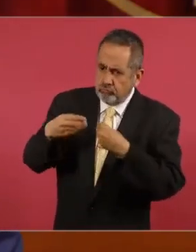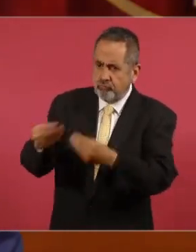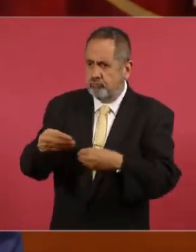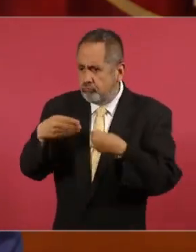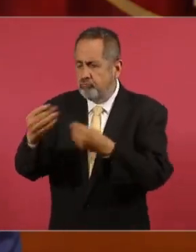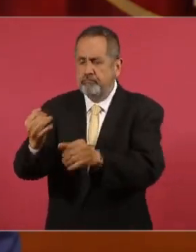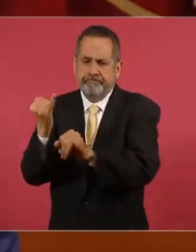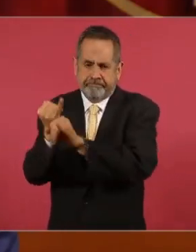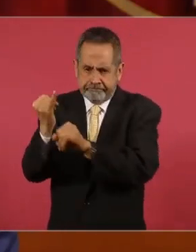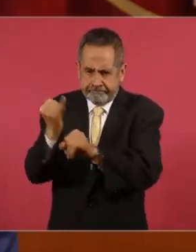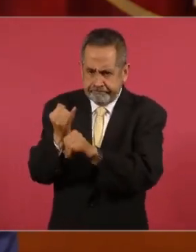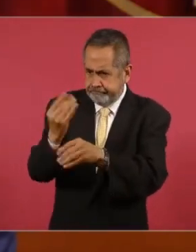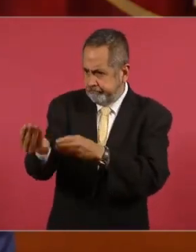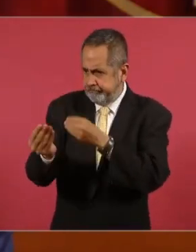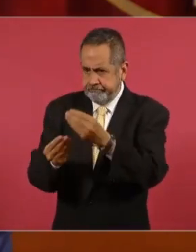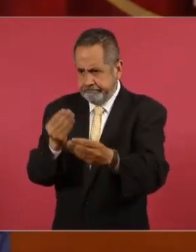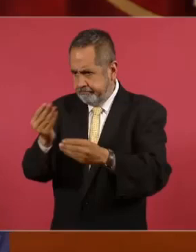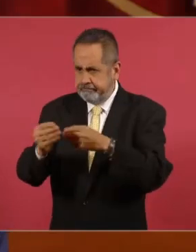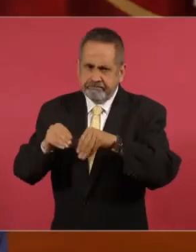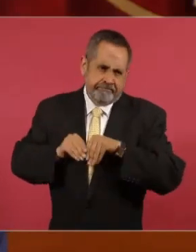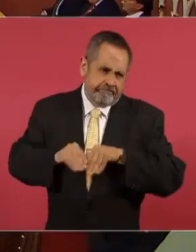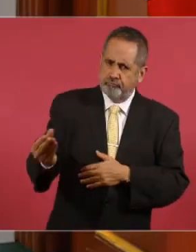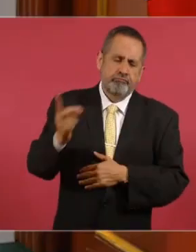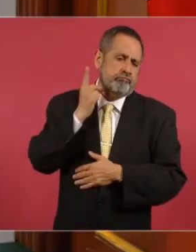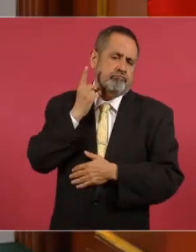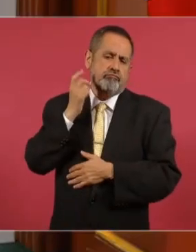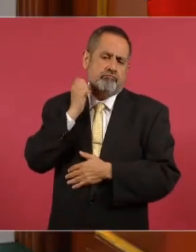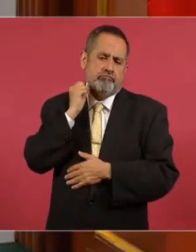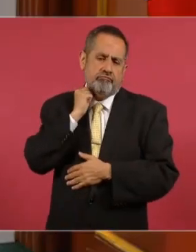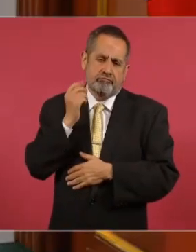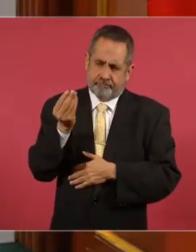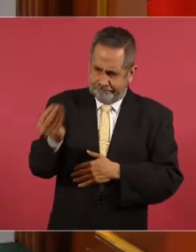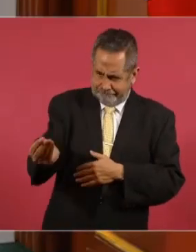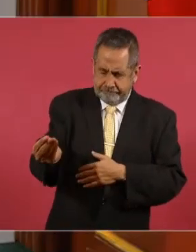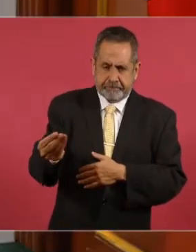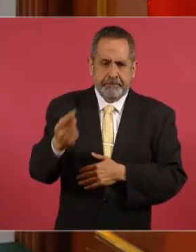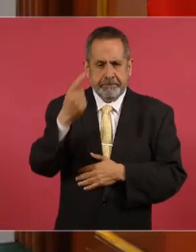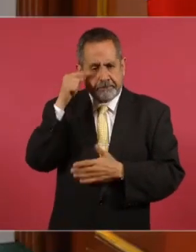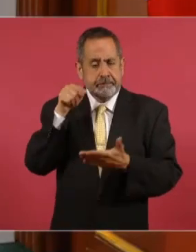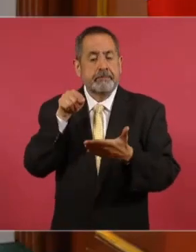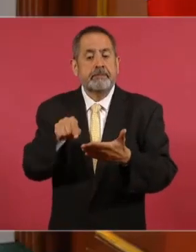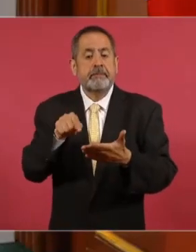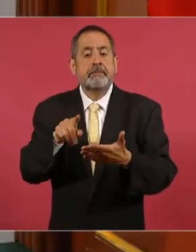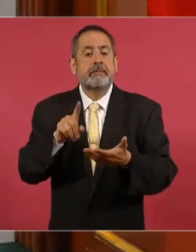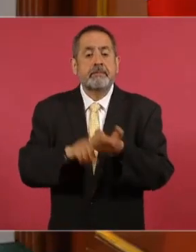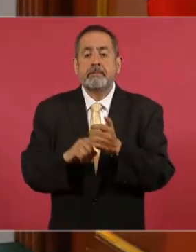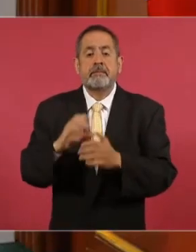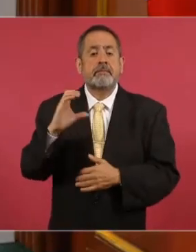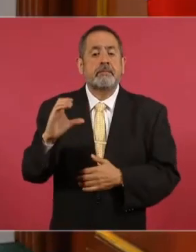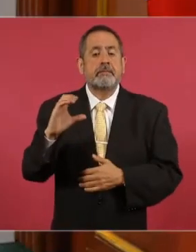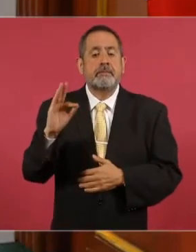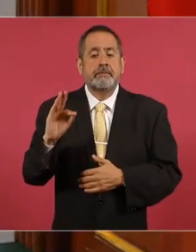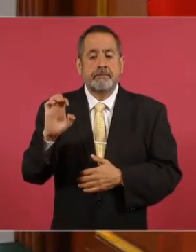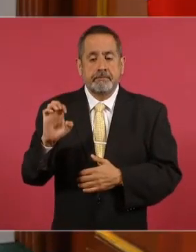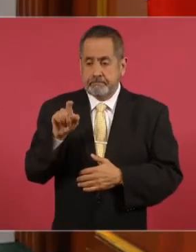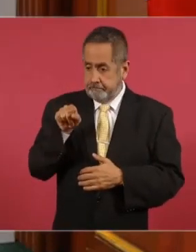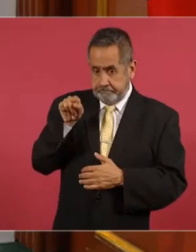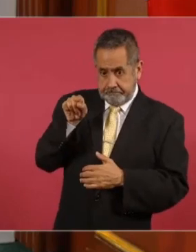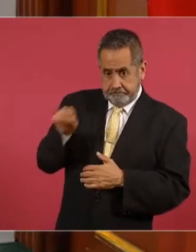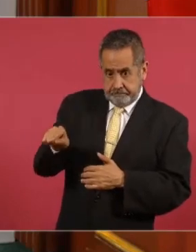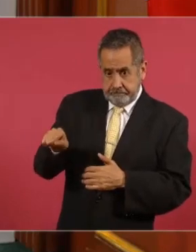a compañías particulares. Se le devolverá a la Comisión Federal